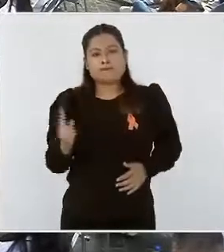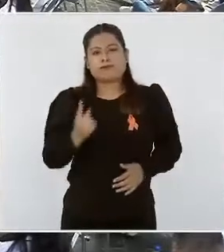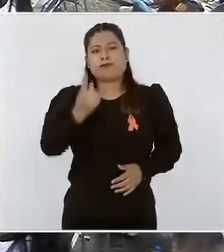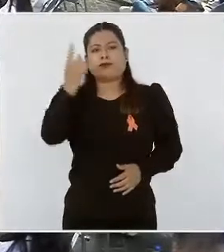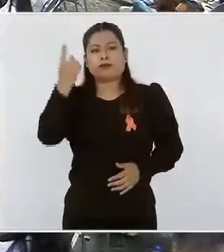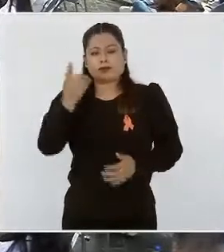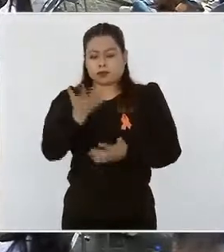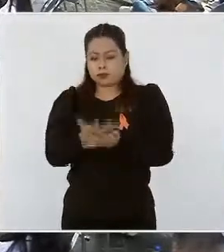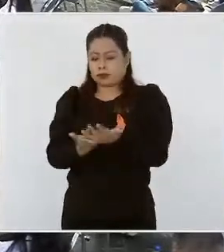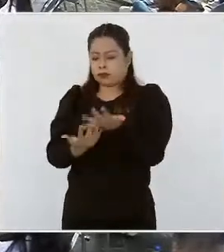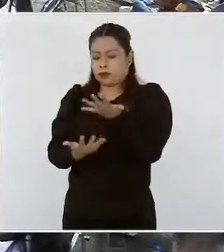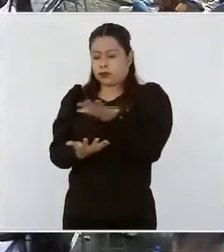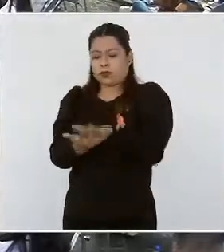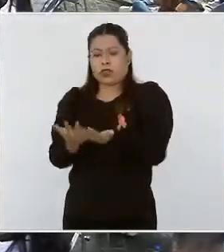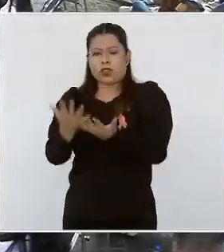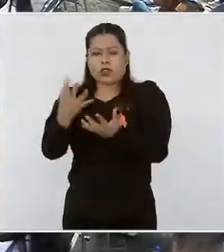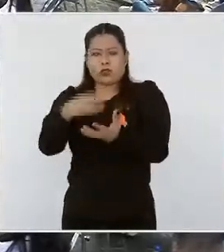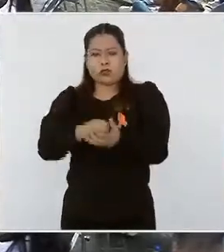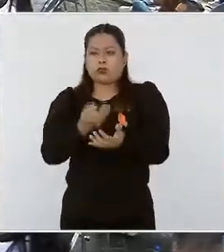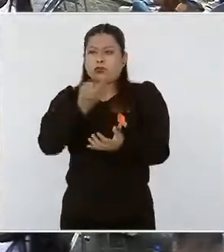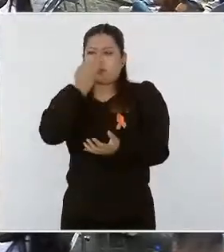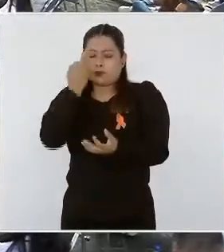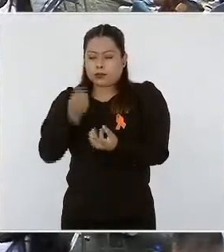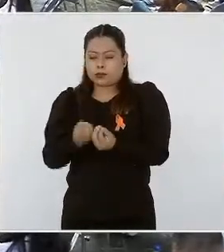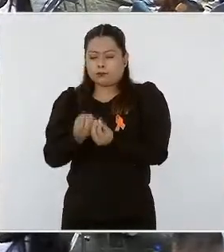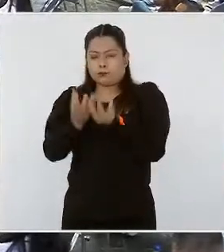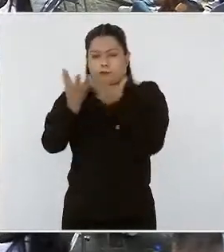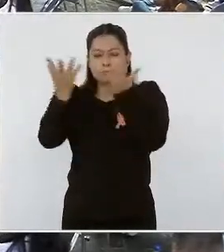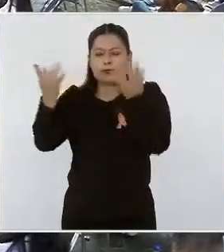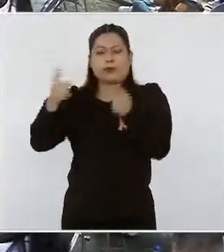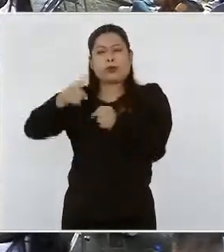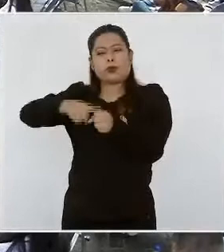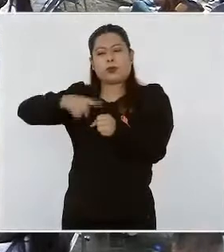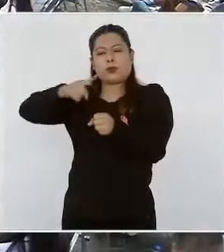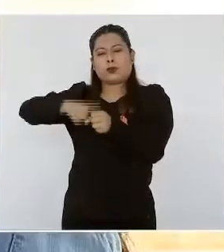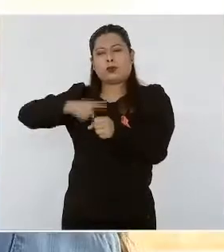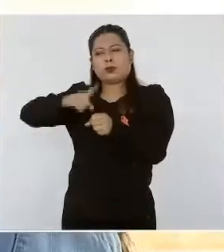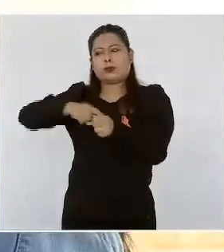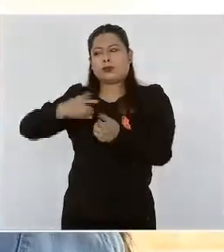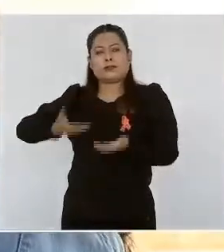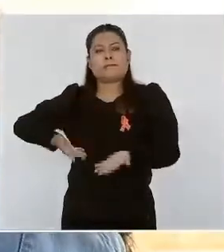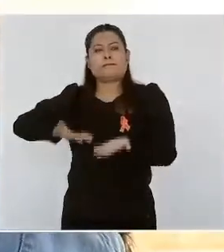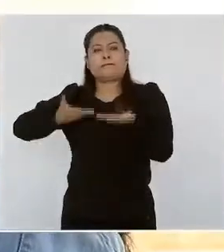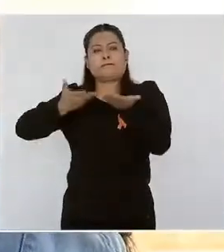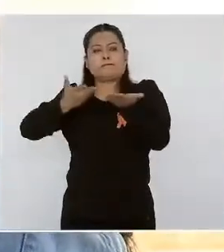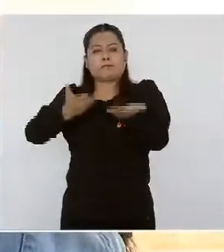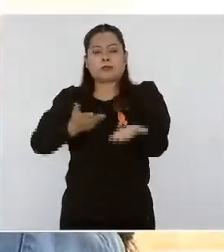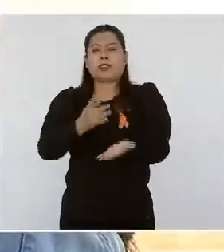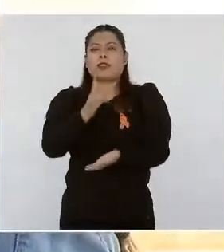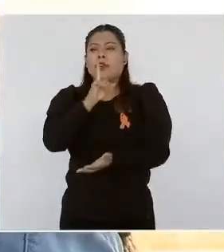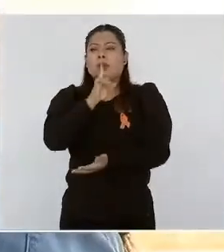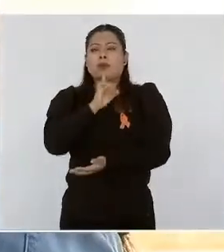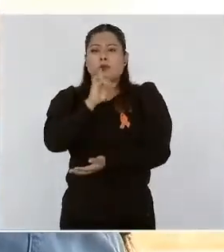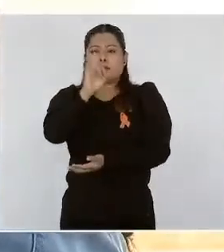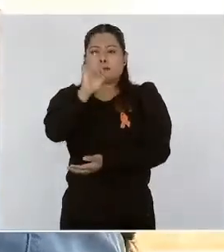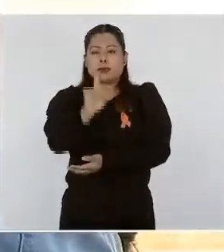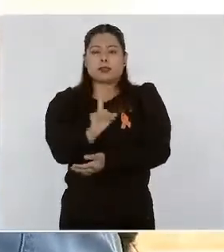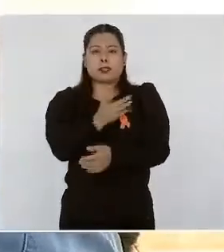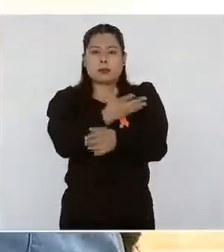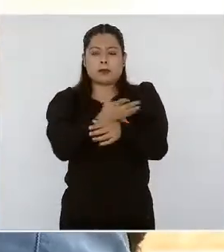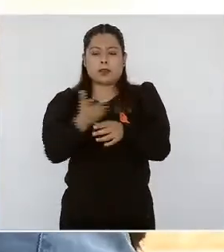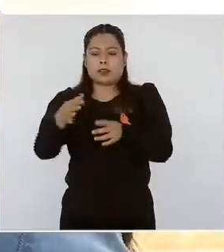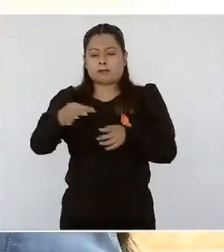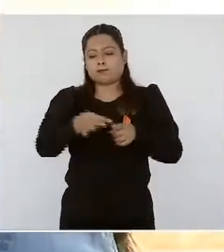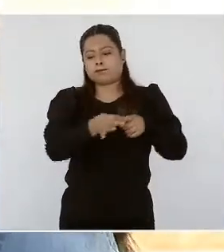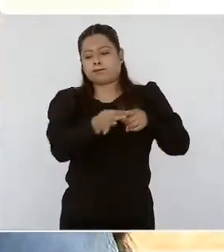tus manos un manojo de flores multicolores y ofrenderé una vela blanca que alumbre nuestro